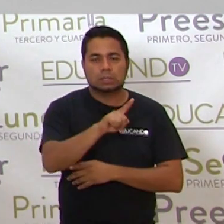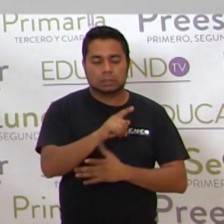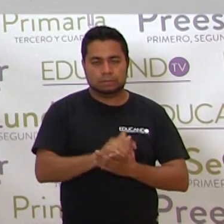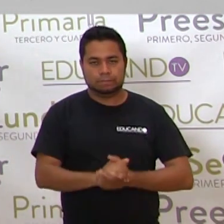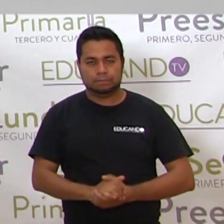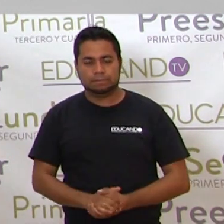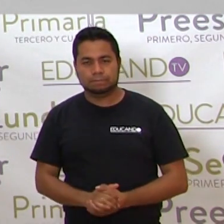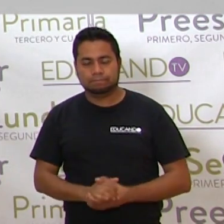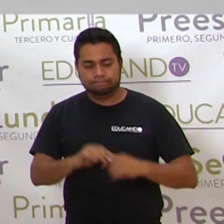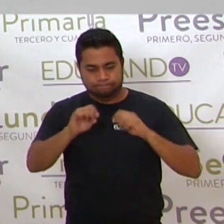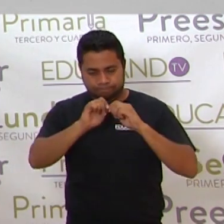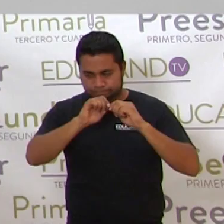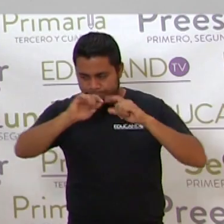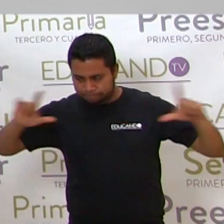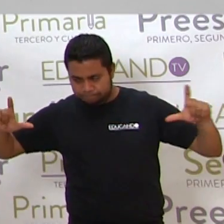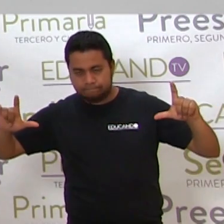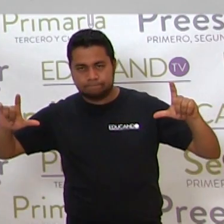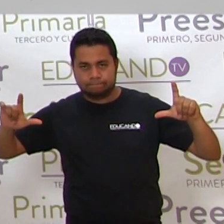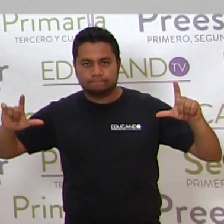bastante, bien,